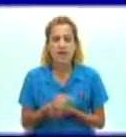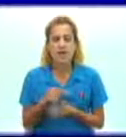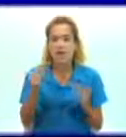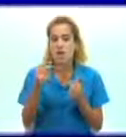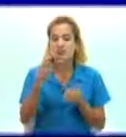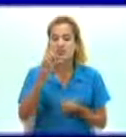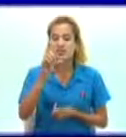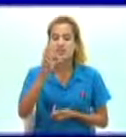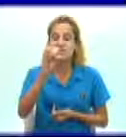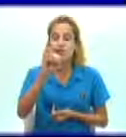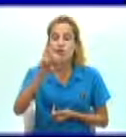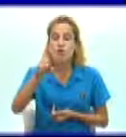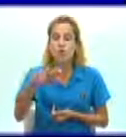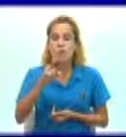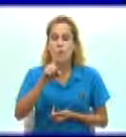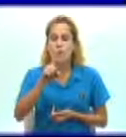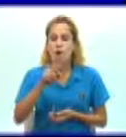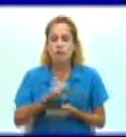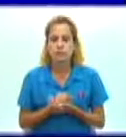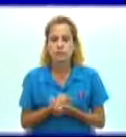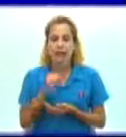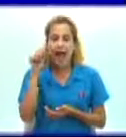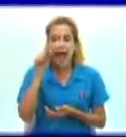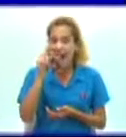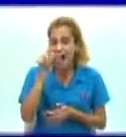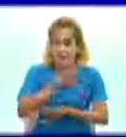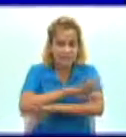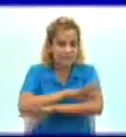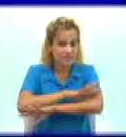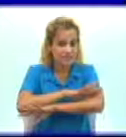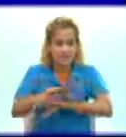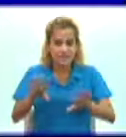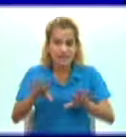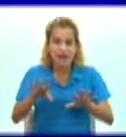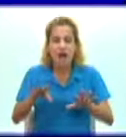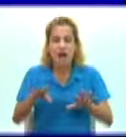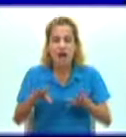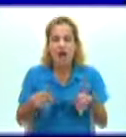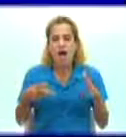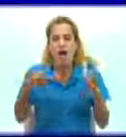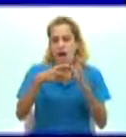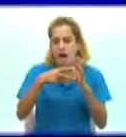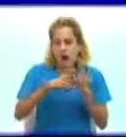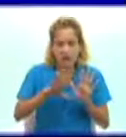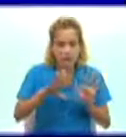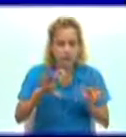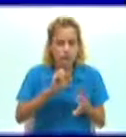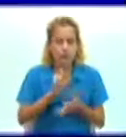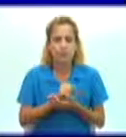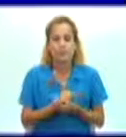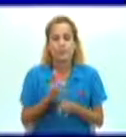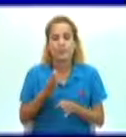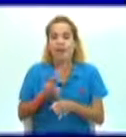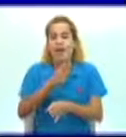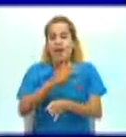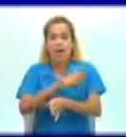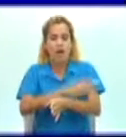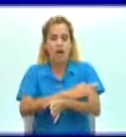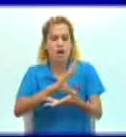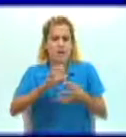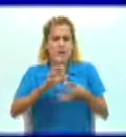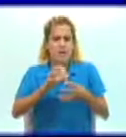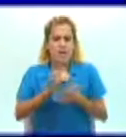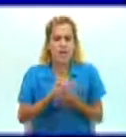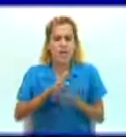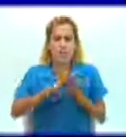es igual a 0,11. ¿Qué pasa aquí? Que ya yo calculé el minuendo. Fíjense que en el otro caso, después de calcular